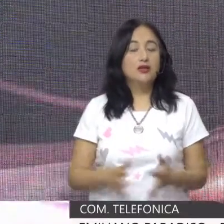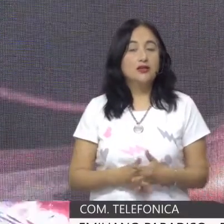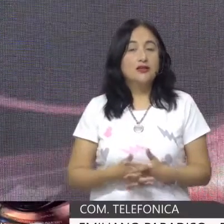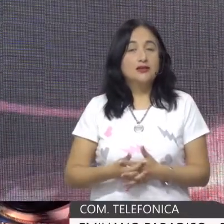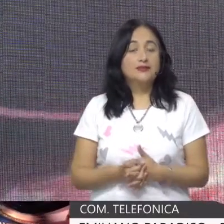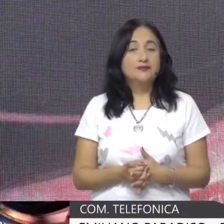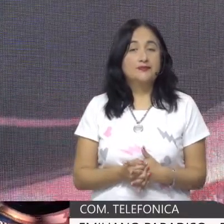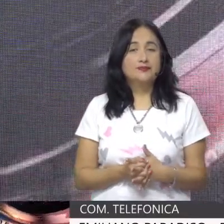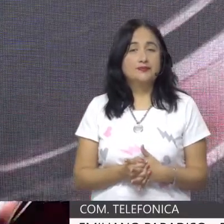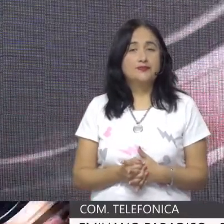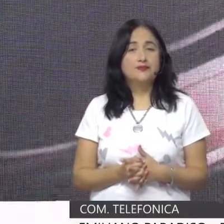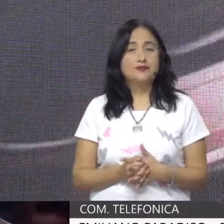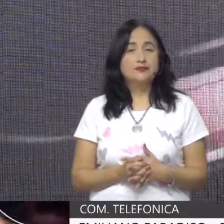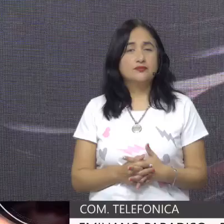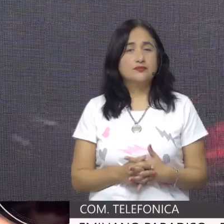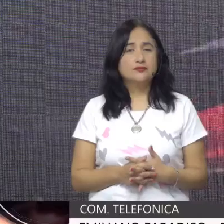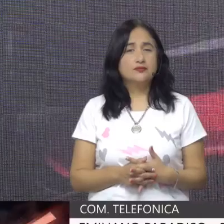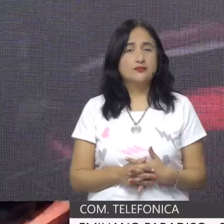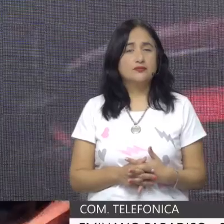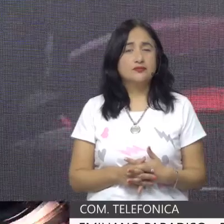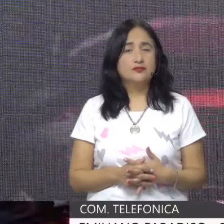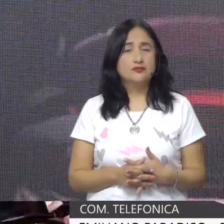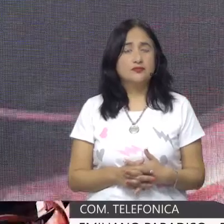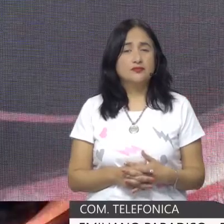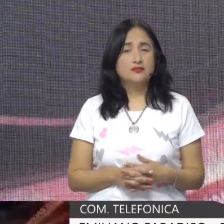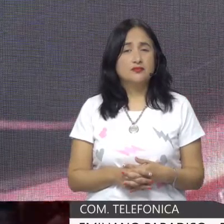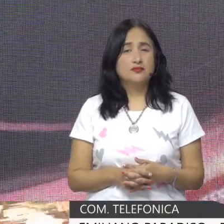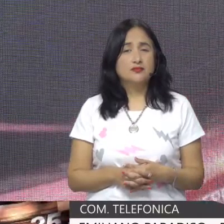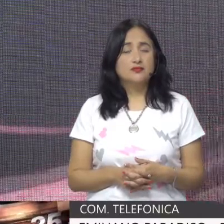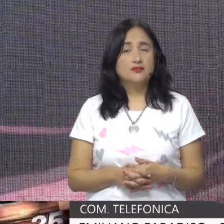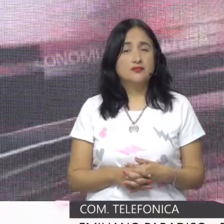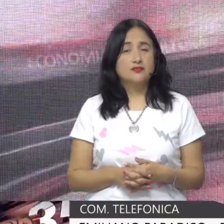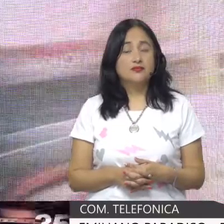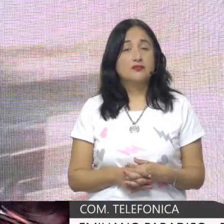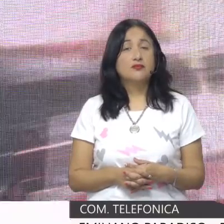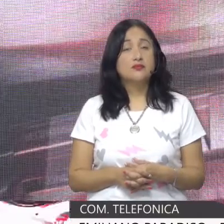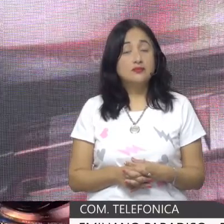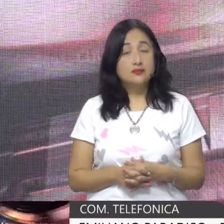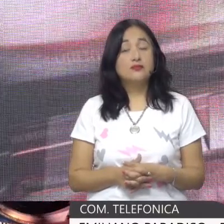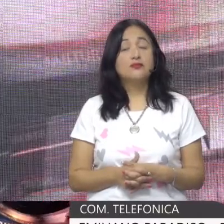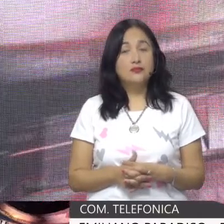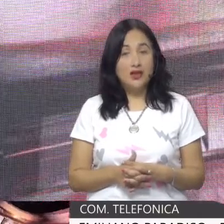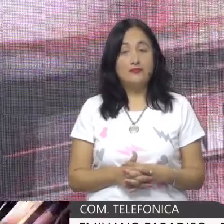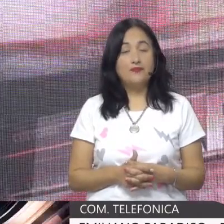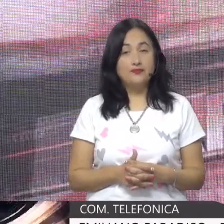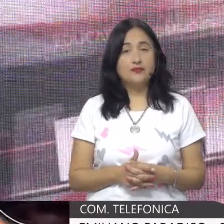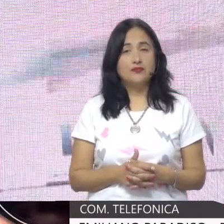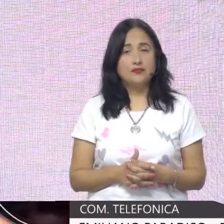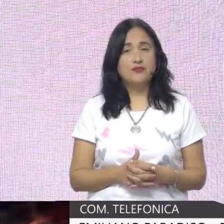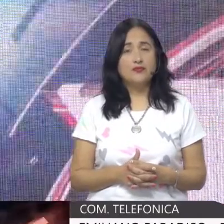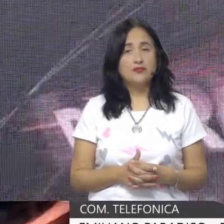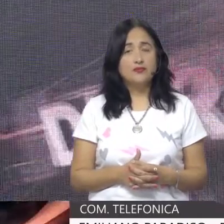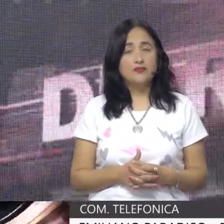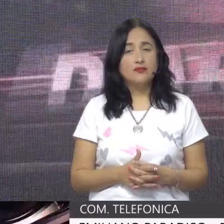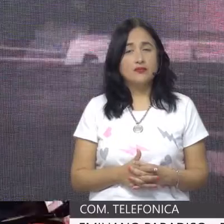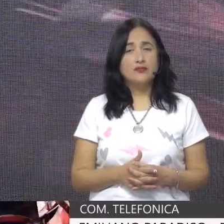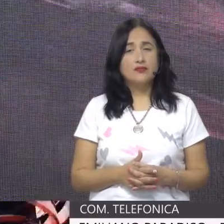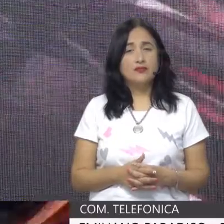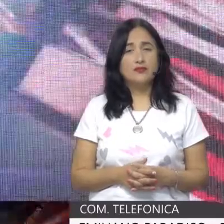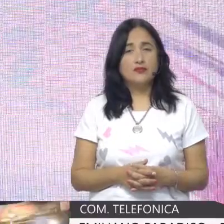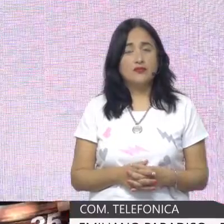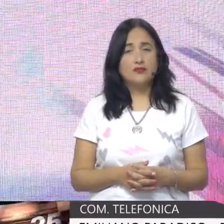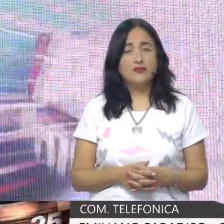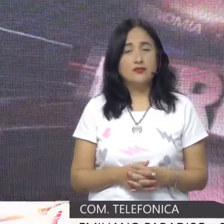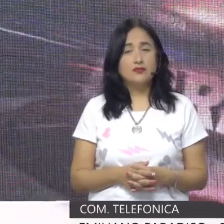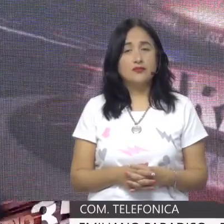cuándo? Exactamente, no tenemos fecha de cierre de inscripción todavía. Bien. Estamos invitando a todos a que